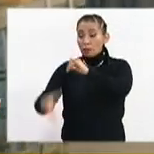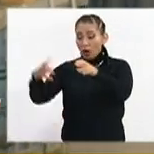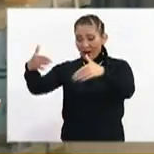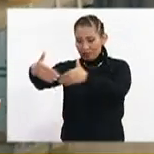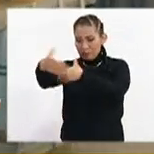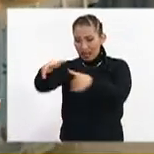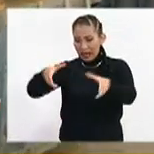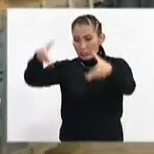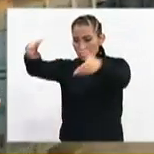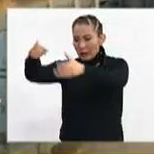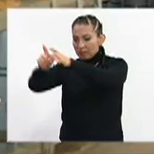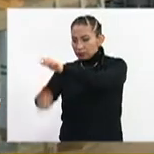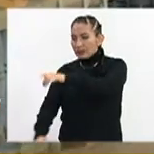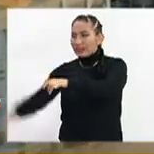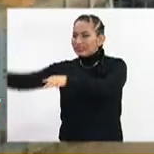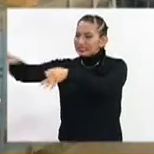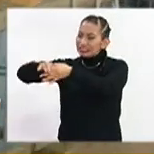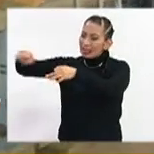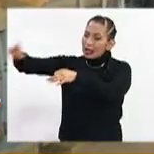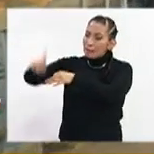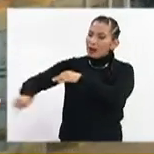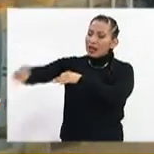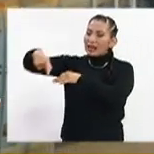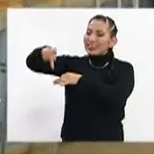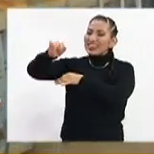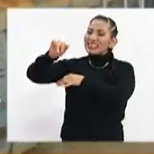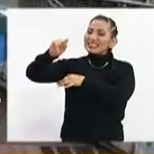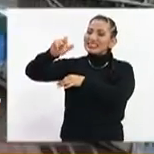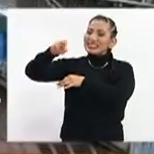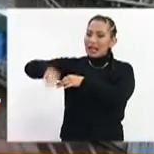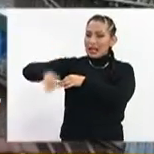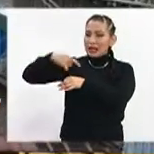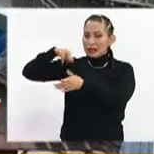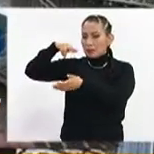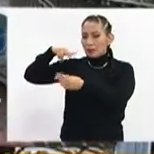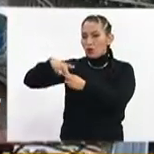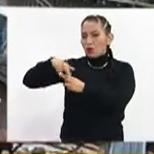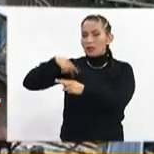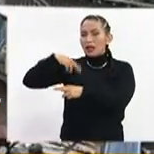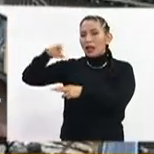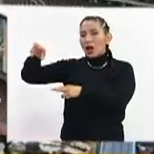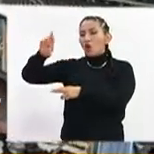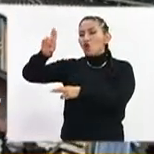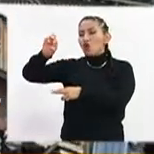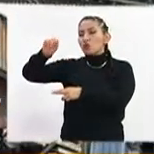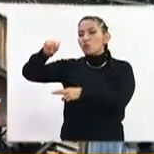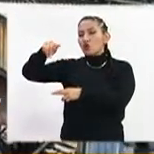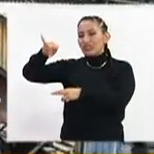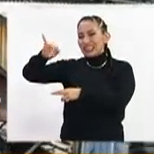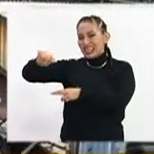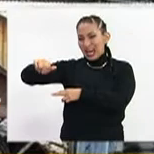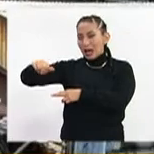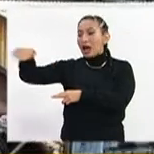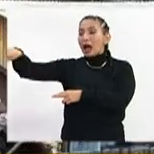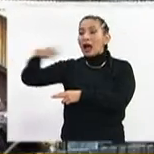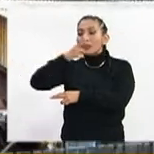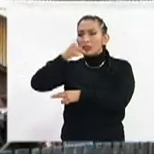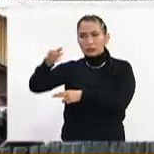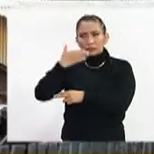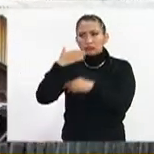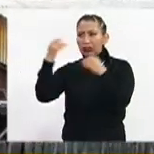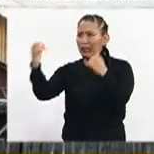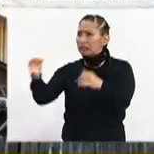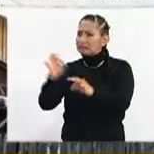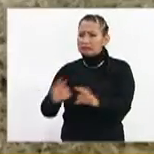cargamento, se llevó a cabo en una planta cercana al pueblo de Kisner, en la República Rusa de Udmurtia. Vladimir Putin calificó como un